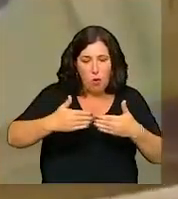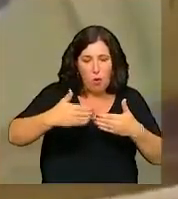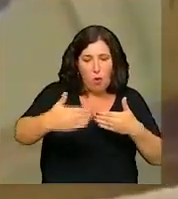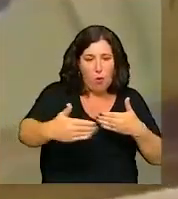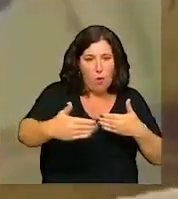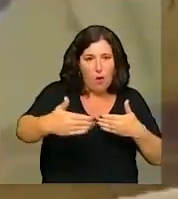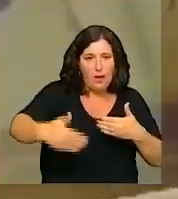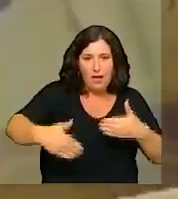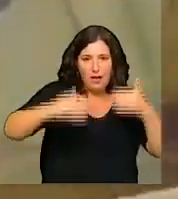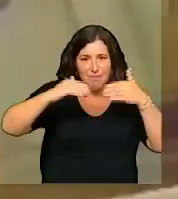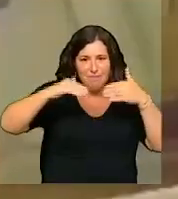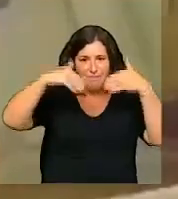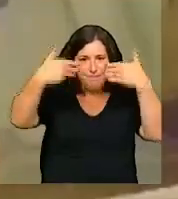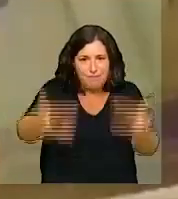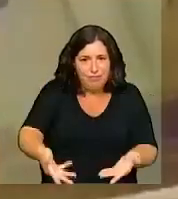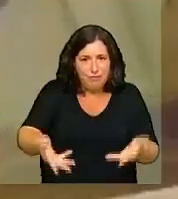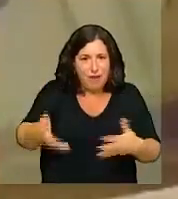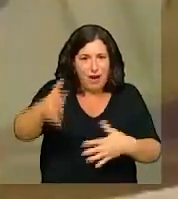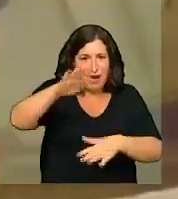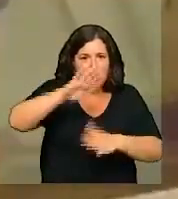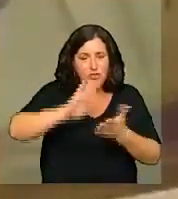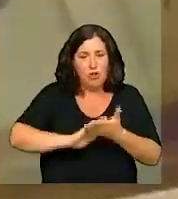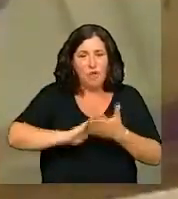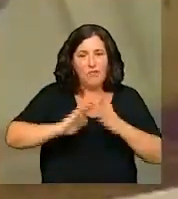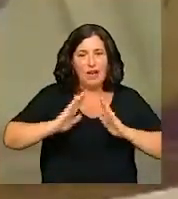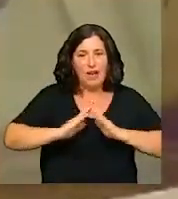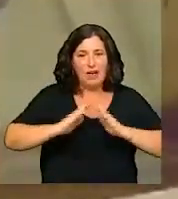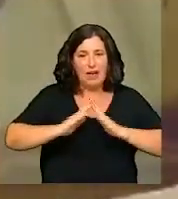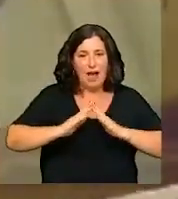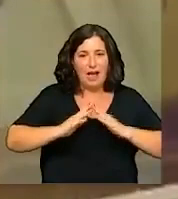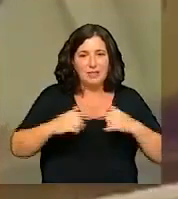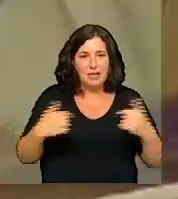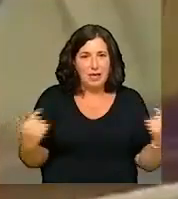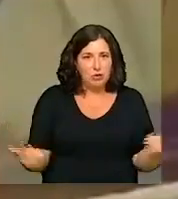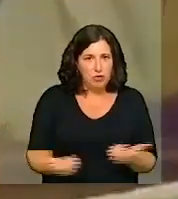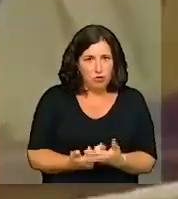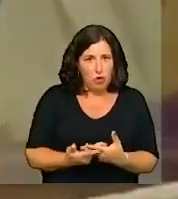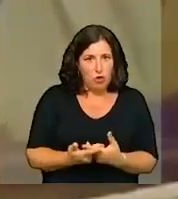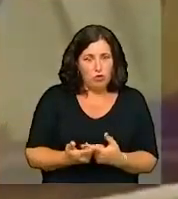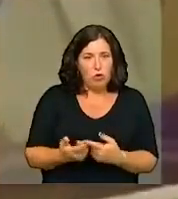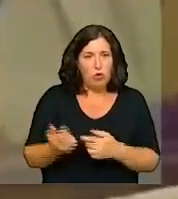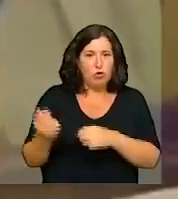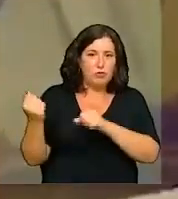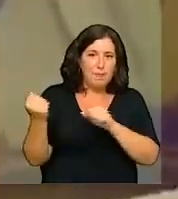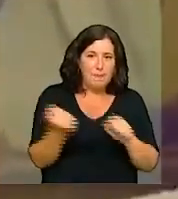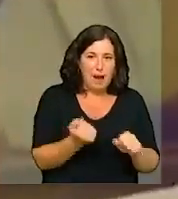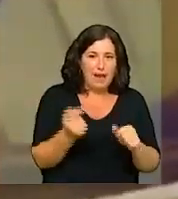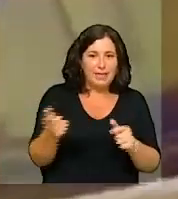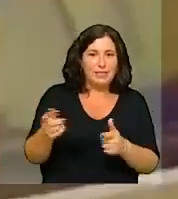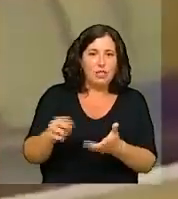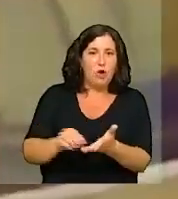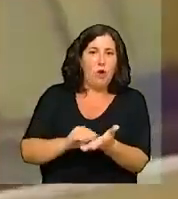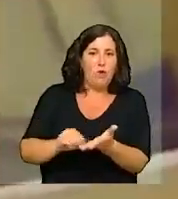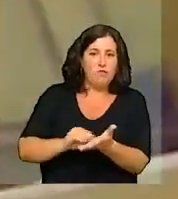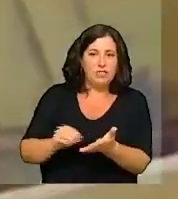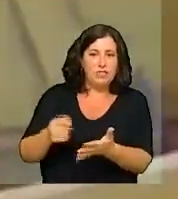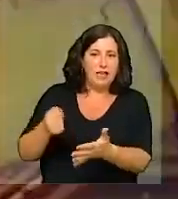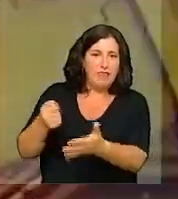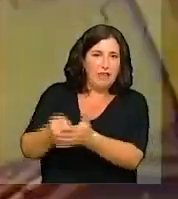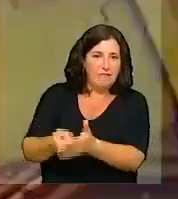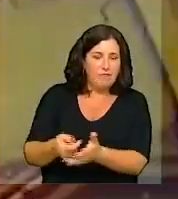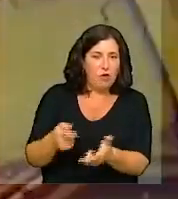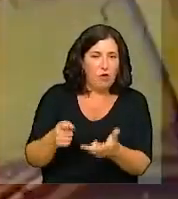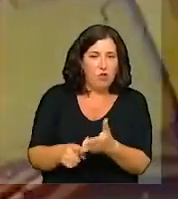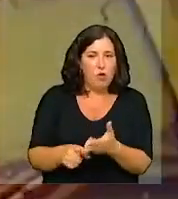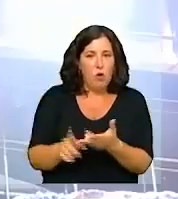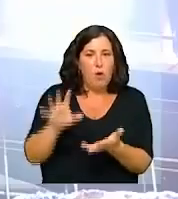cayó todo encima de la casa nuestra, todo encima del parrillero, de la parte de la oficina del fondo,